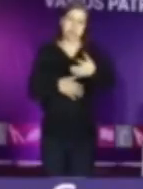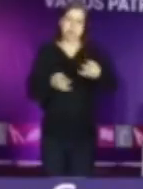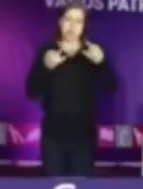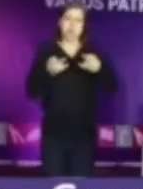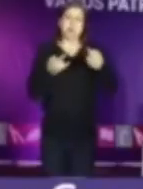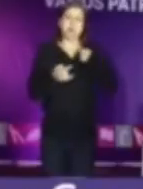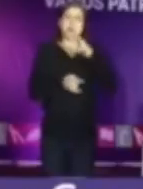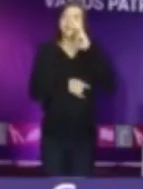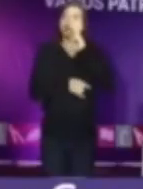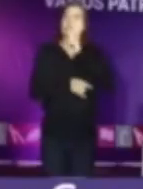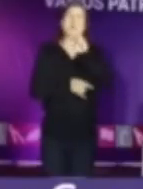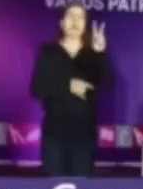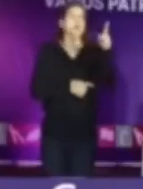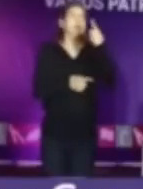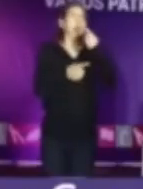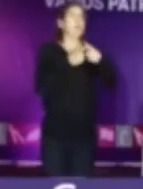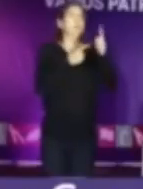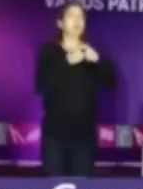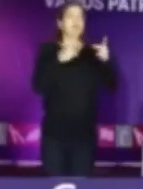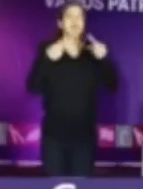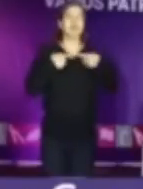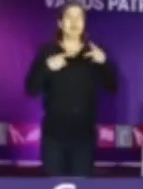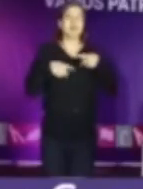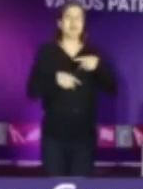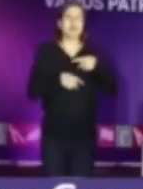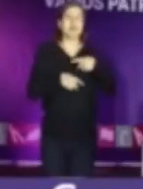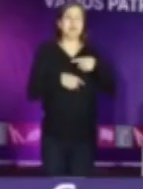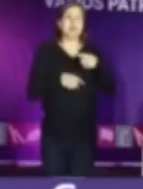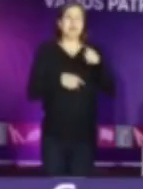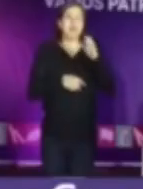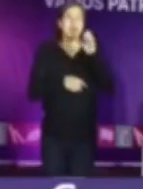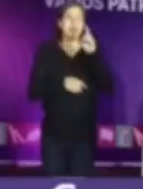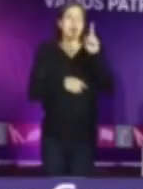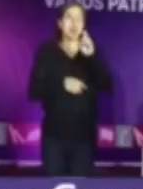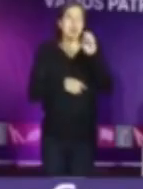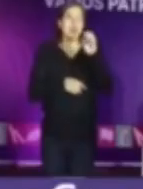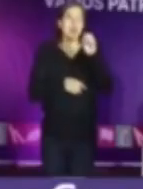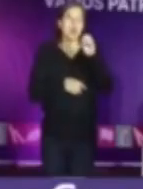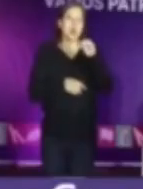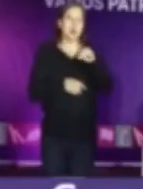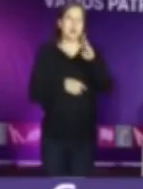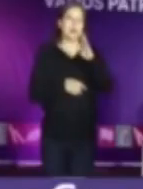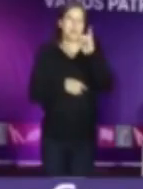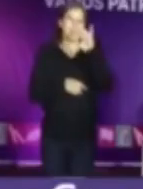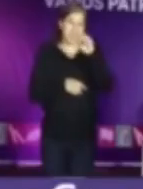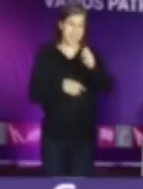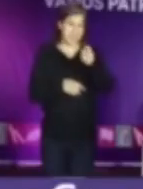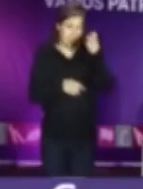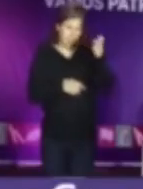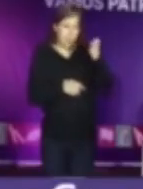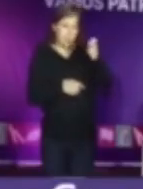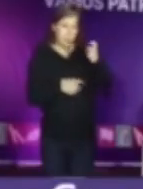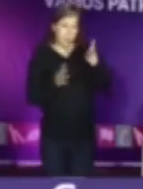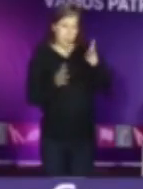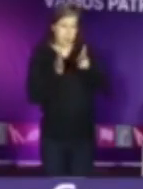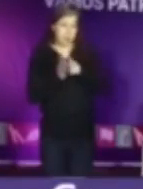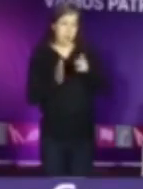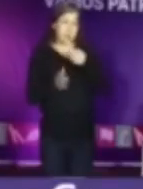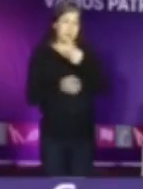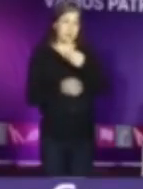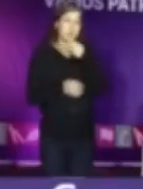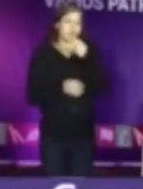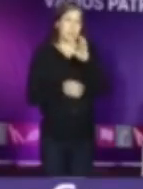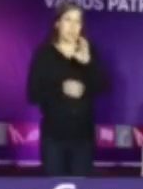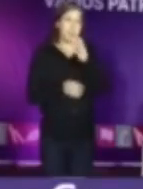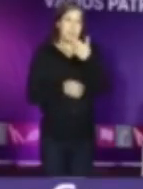zombies. Yo dije, ¿y estos son los periodistas de chayoteros? Se han